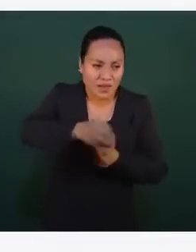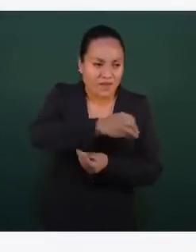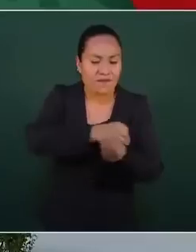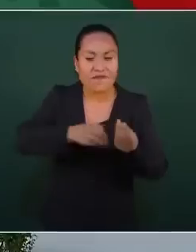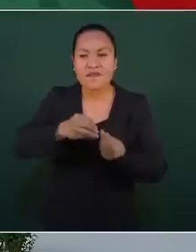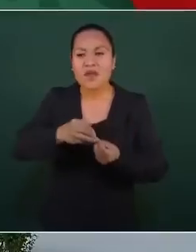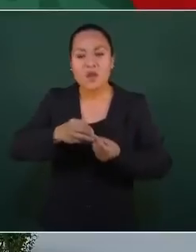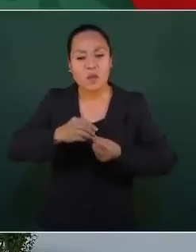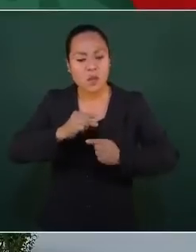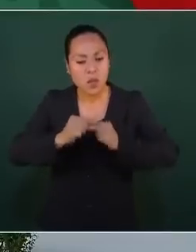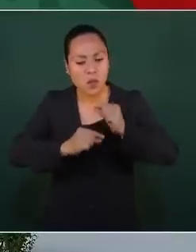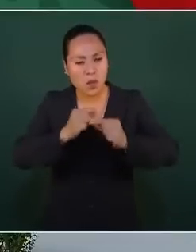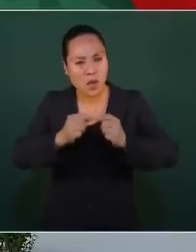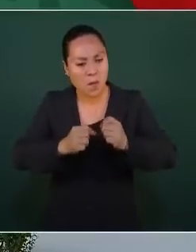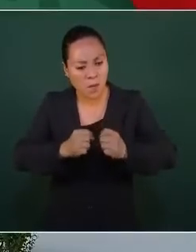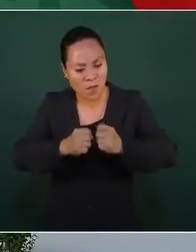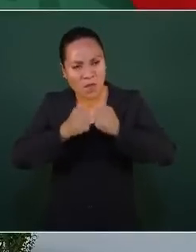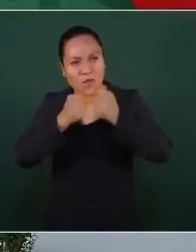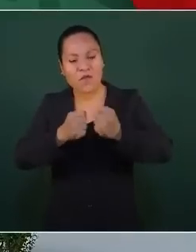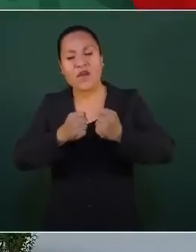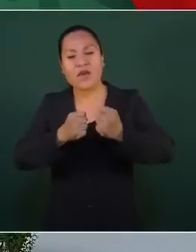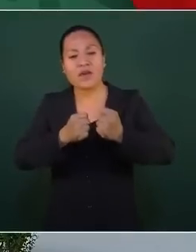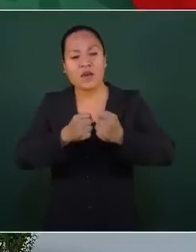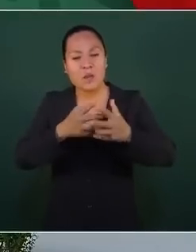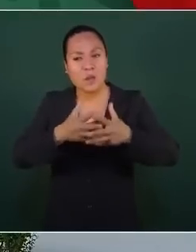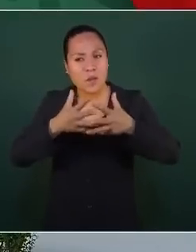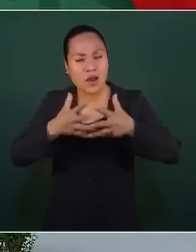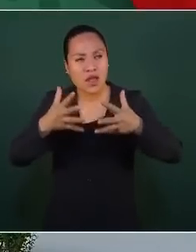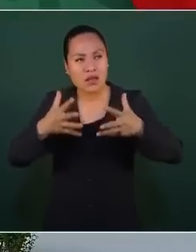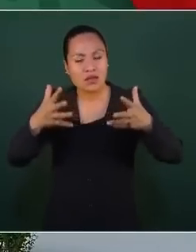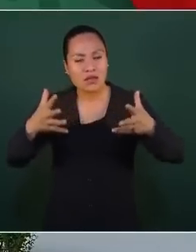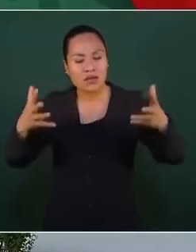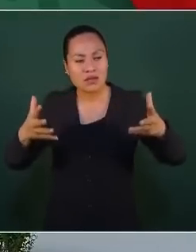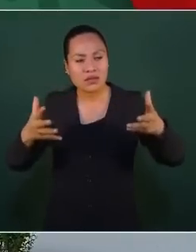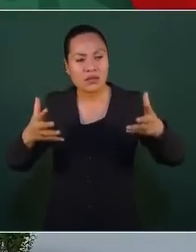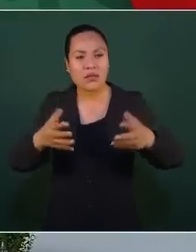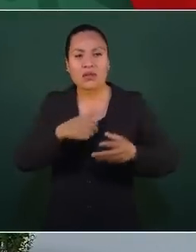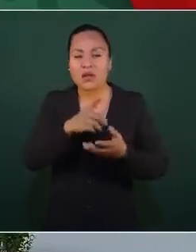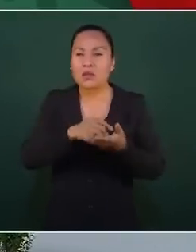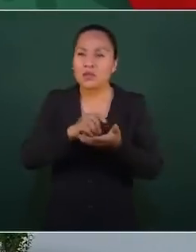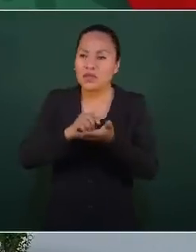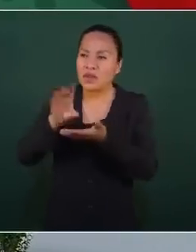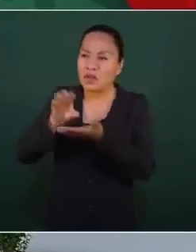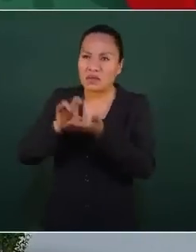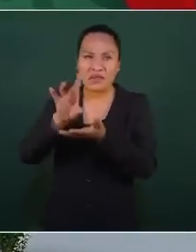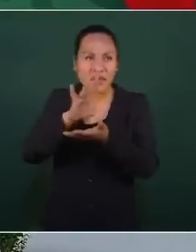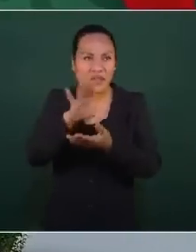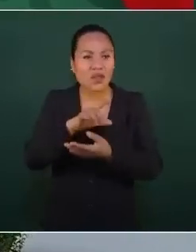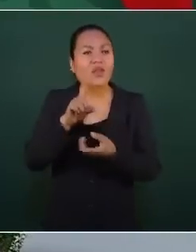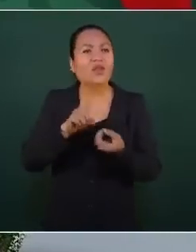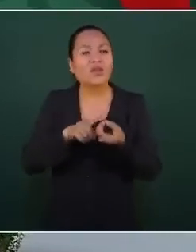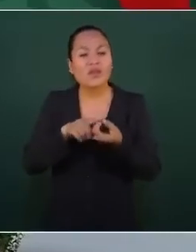su producción y reducir sus importaciones de Asia.